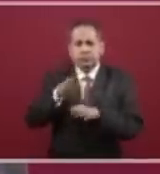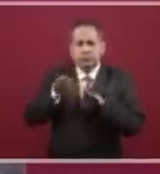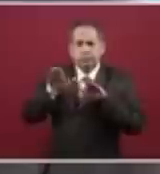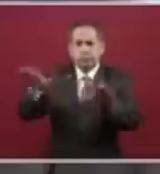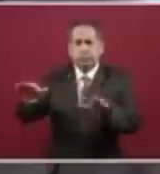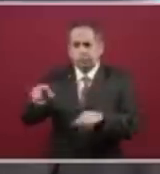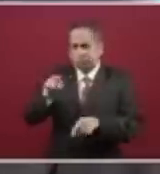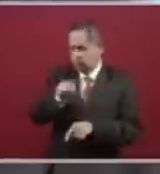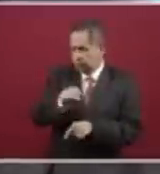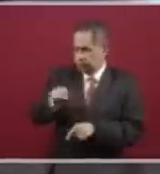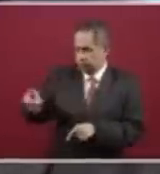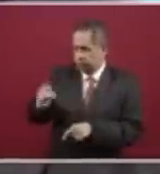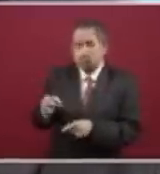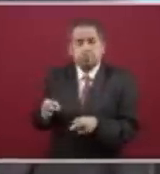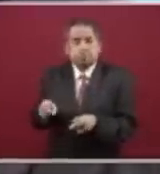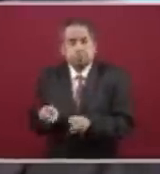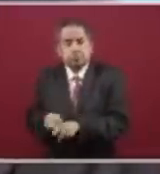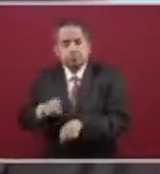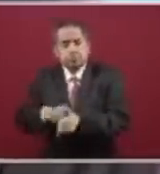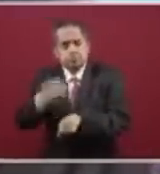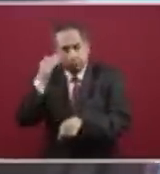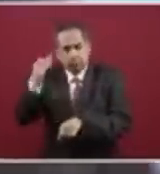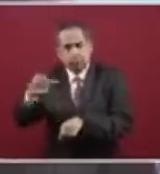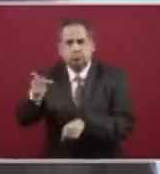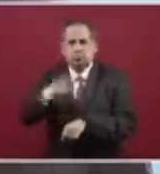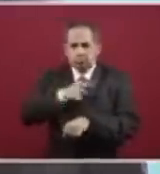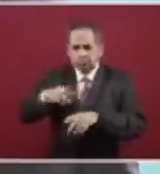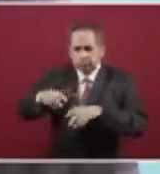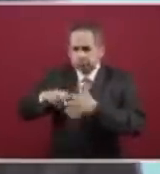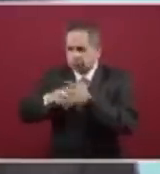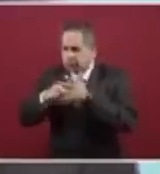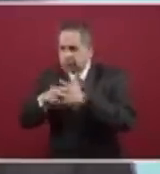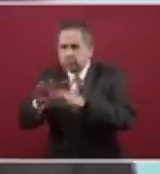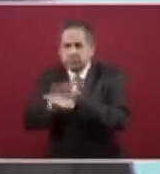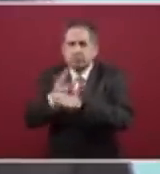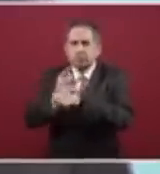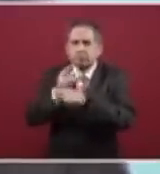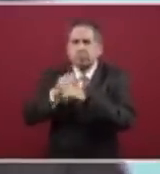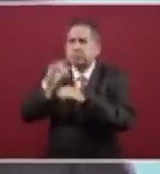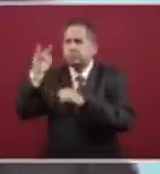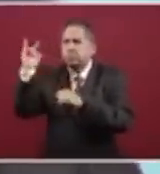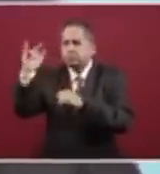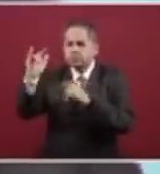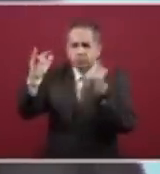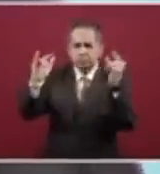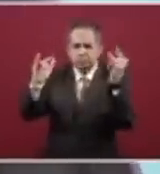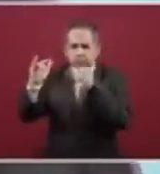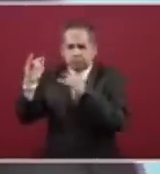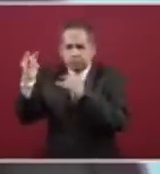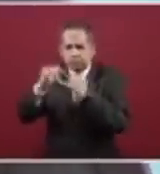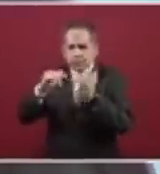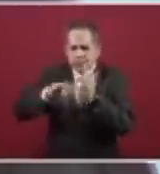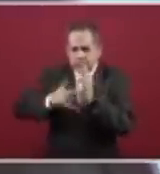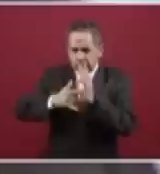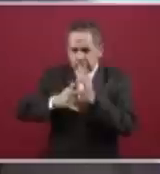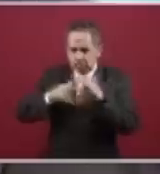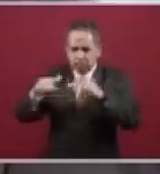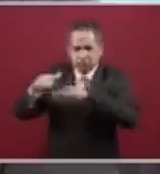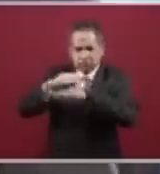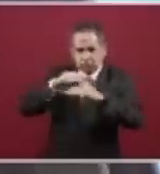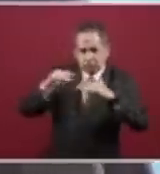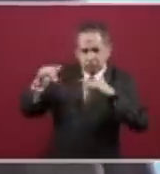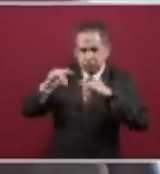simultáneamente pero que habría que hacer algunas adecuaciones a la este al espacio aéreo